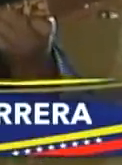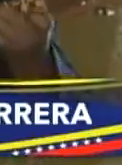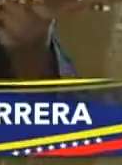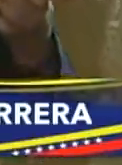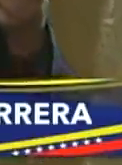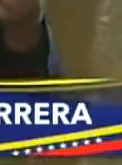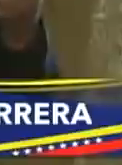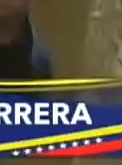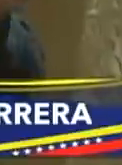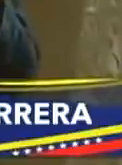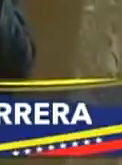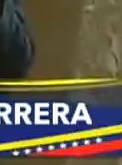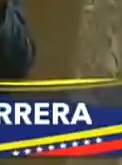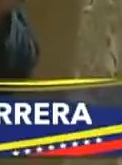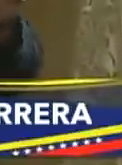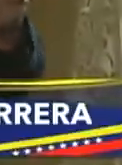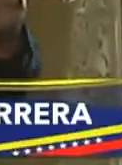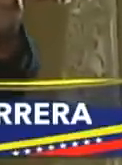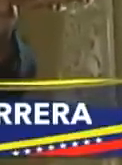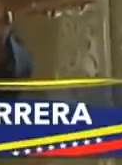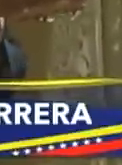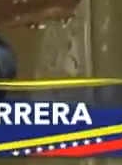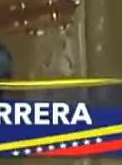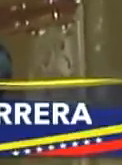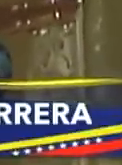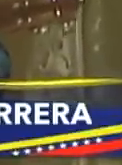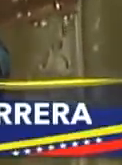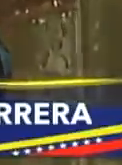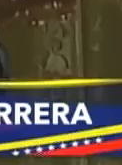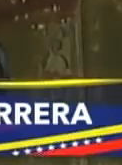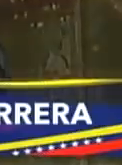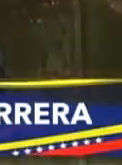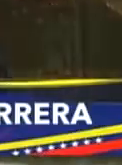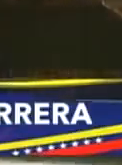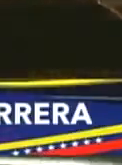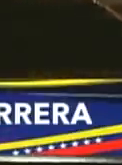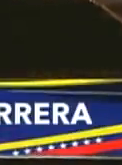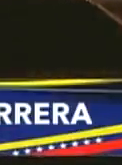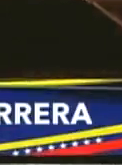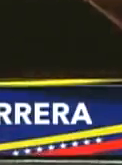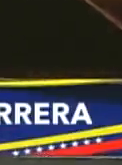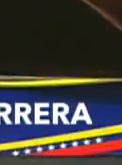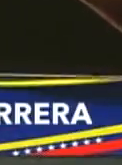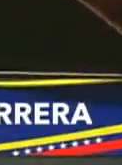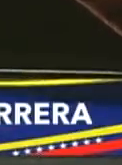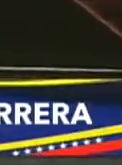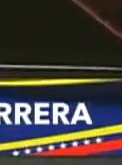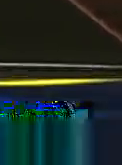Se dan cuenta que...